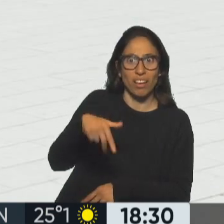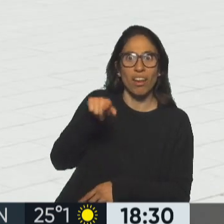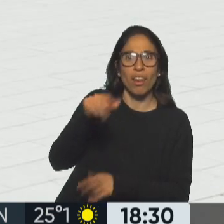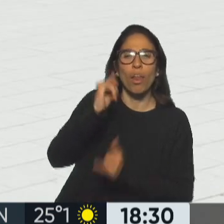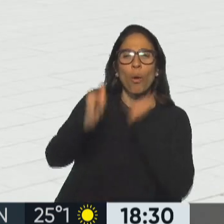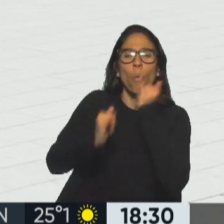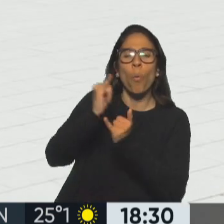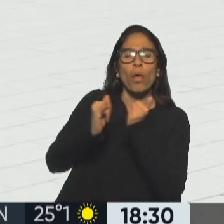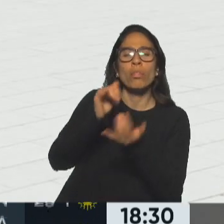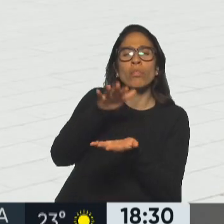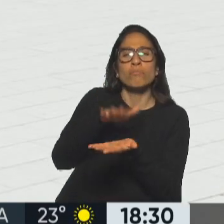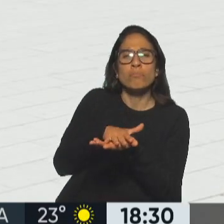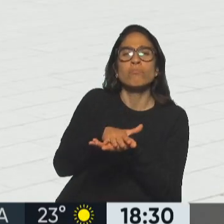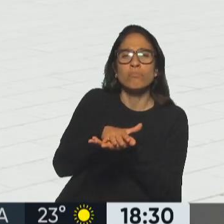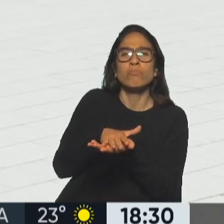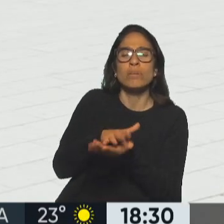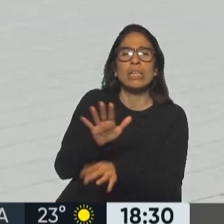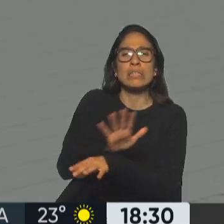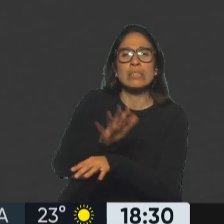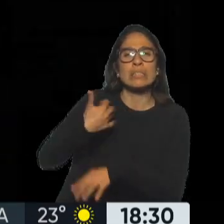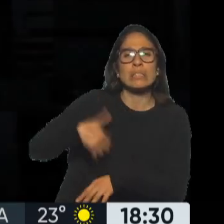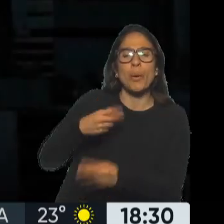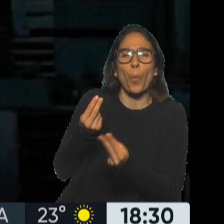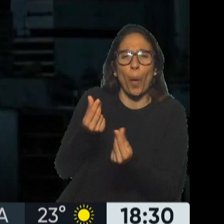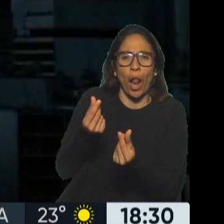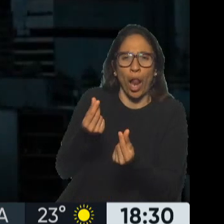del cine argentino, uno no puede menos que emocionarse.